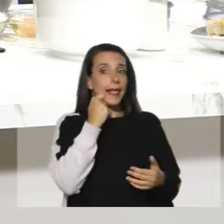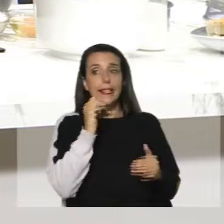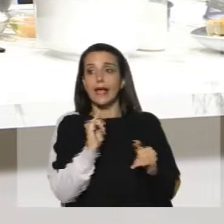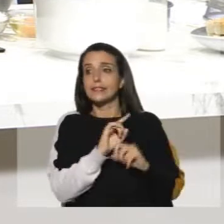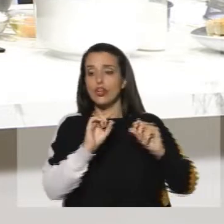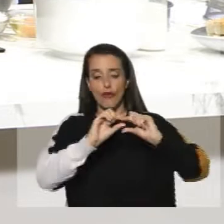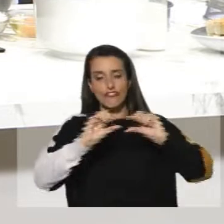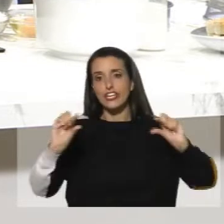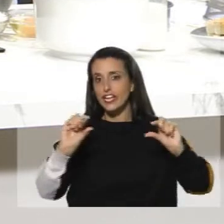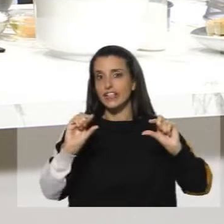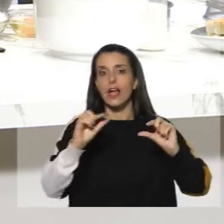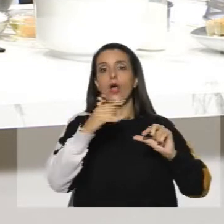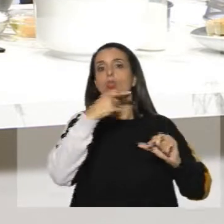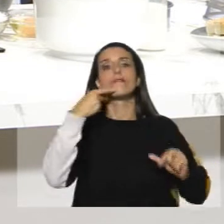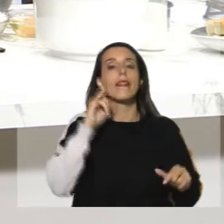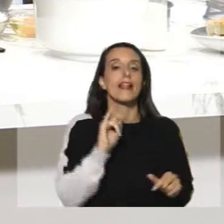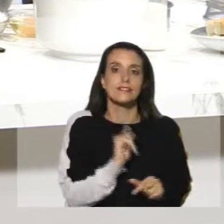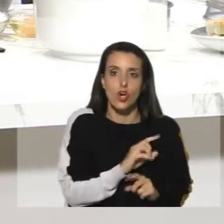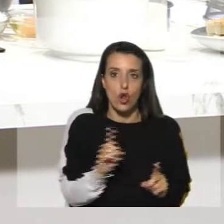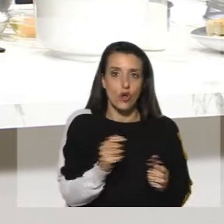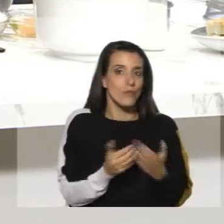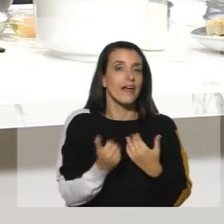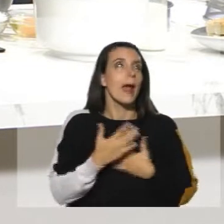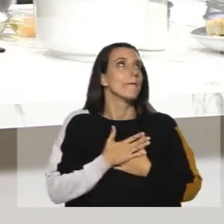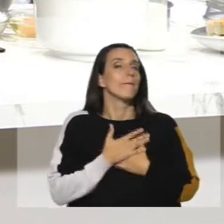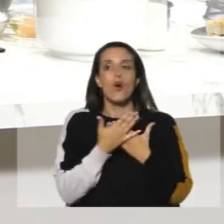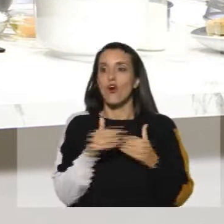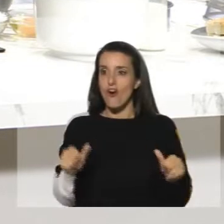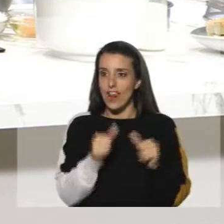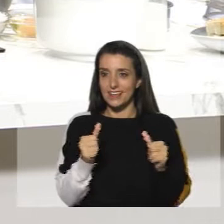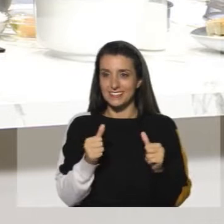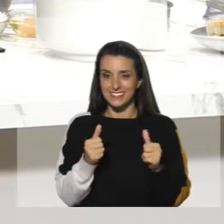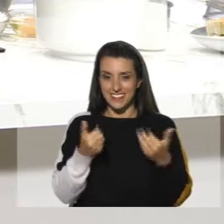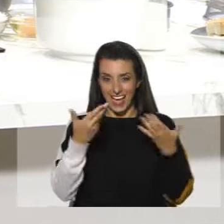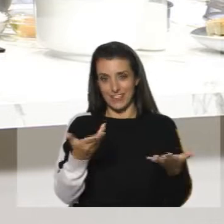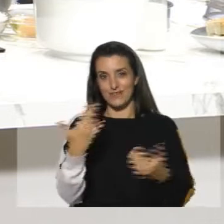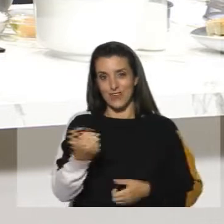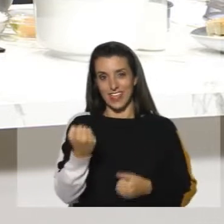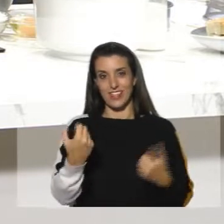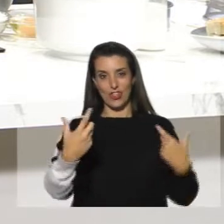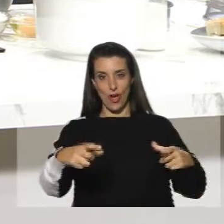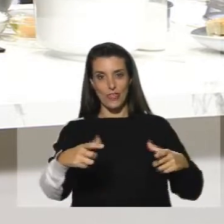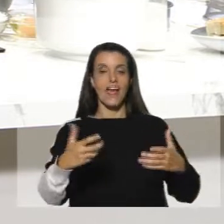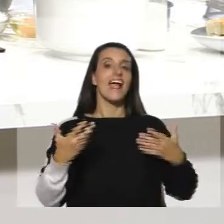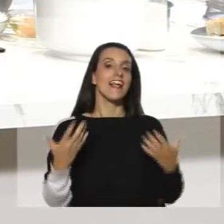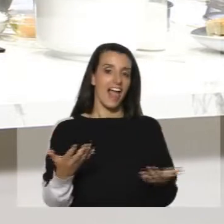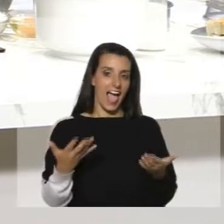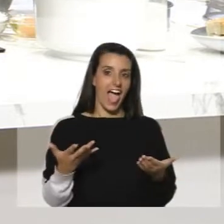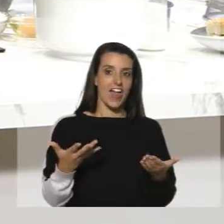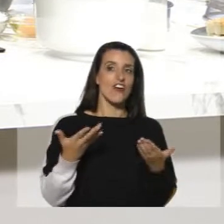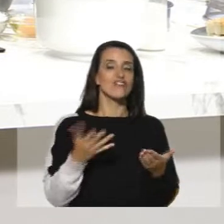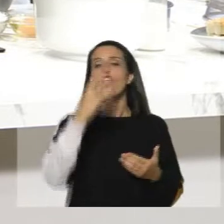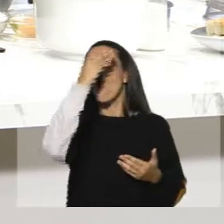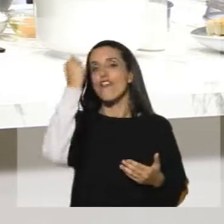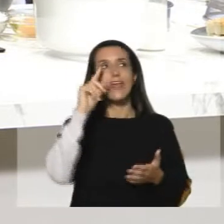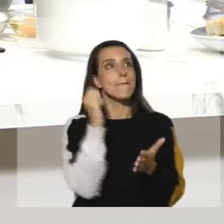finita y tenía mucho dulce de leche en el medio. Porque era con el amor y el cariño que se ponía en, en esa elaboración. Claro, de eso no se olvida el